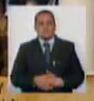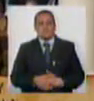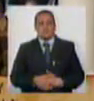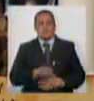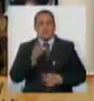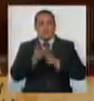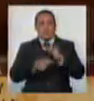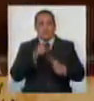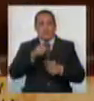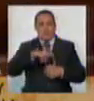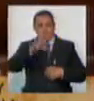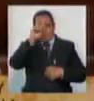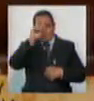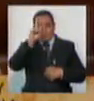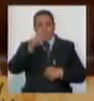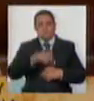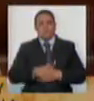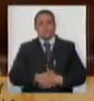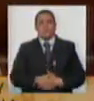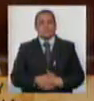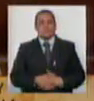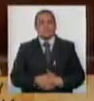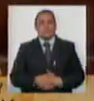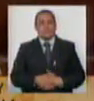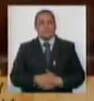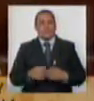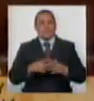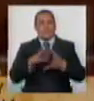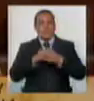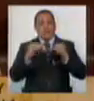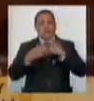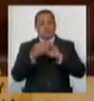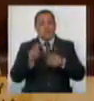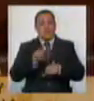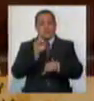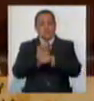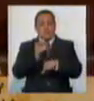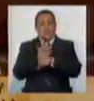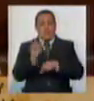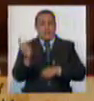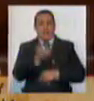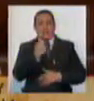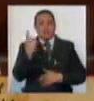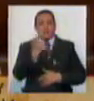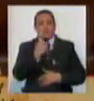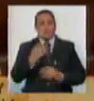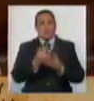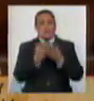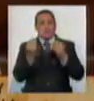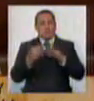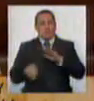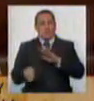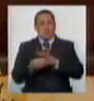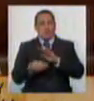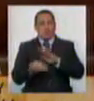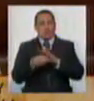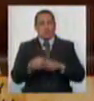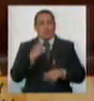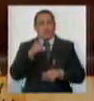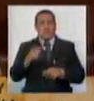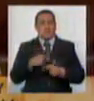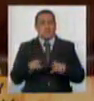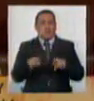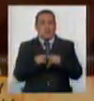Compatriotas, compatriotas, la historia nos enseña que la corrupción es el